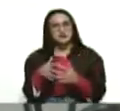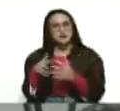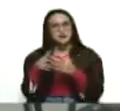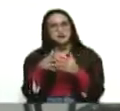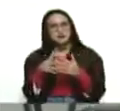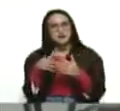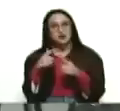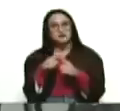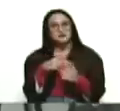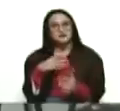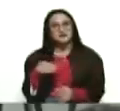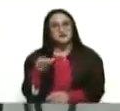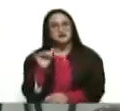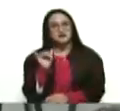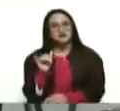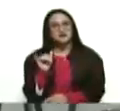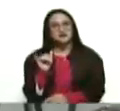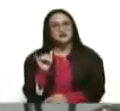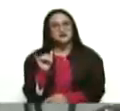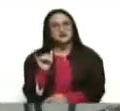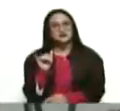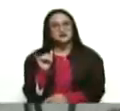expresidente norteamericano y los